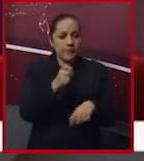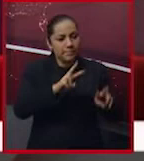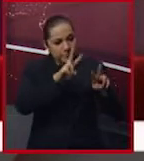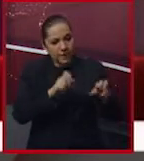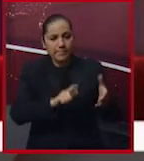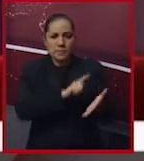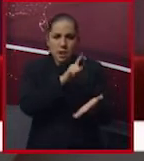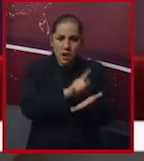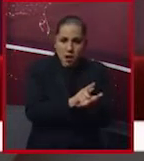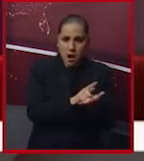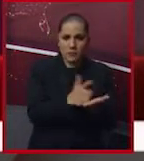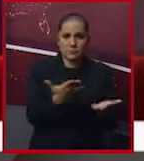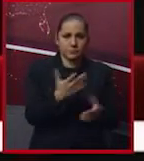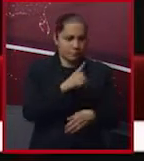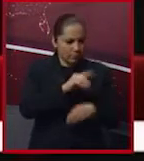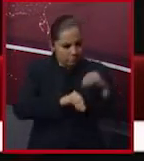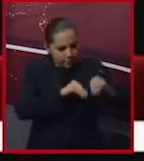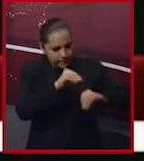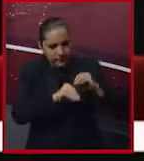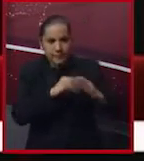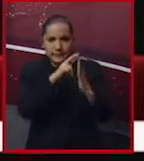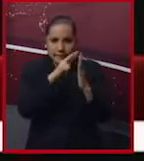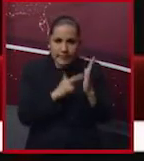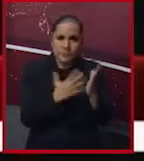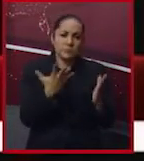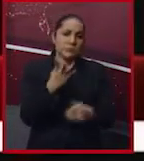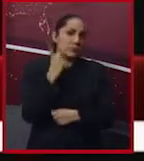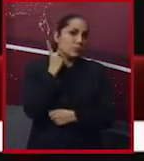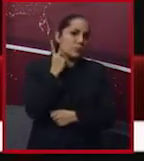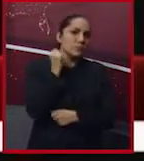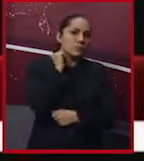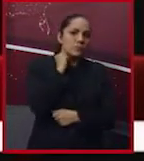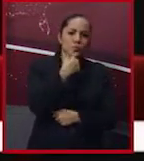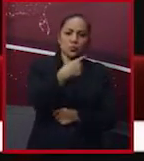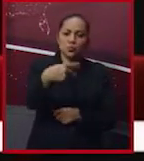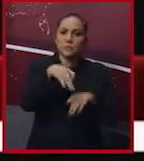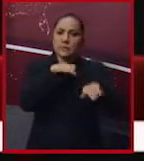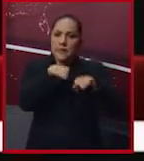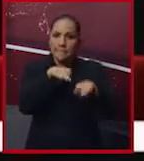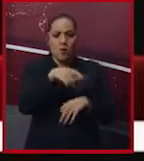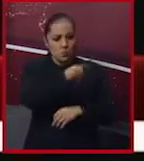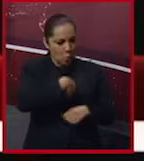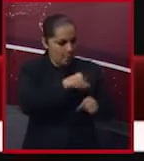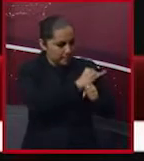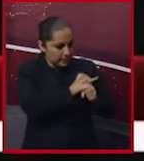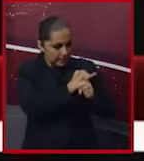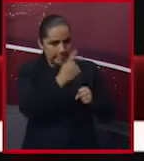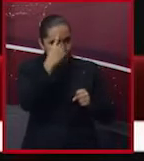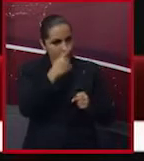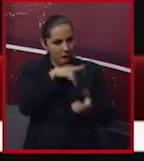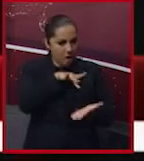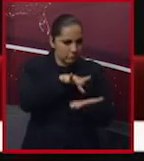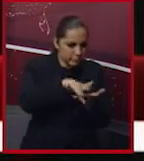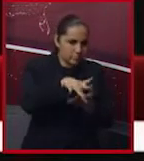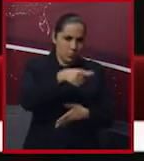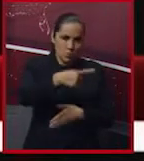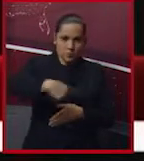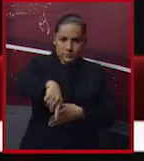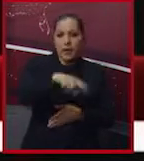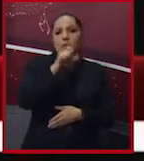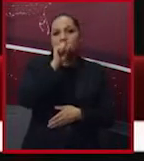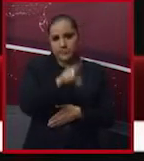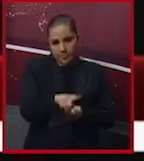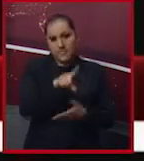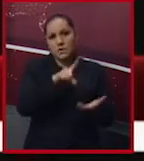para apoyar la tarea de los legisladores en lo particular, de las comisiones y comités, así como de los órganos